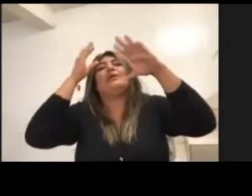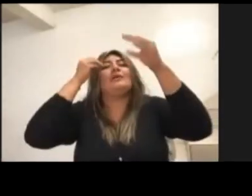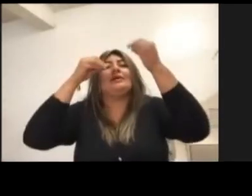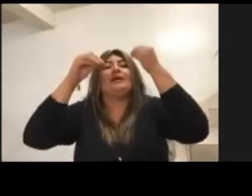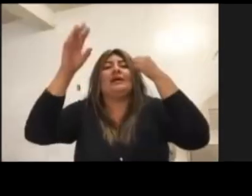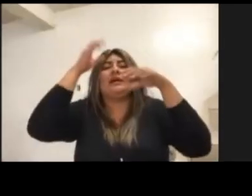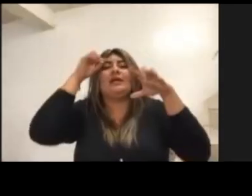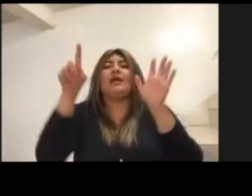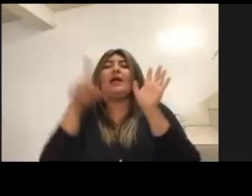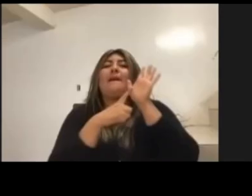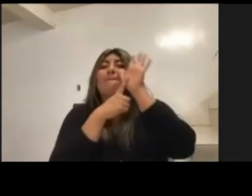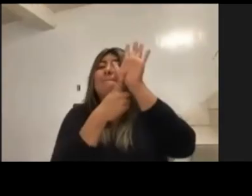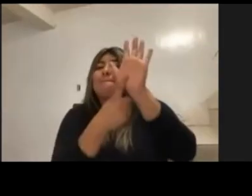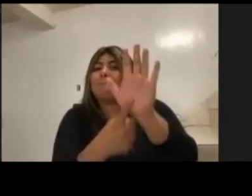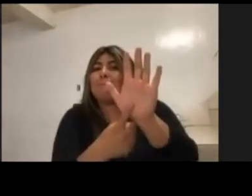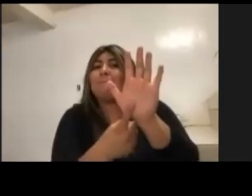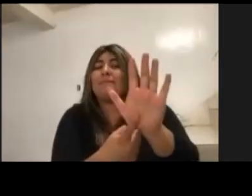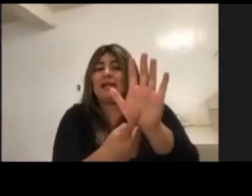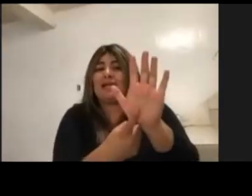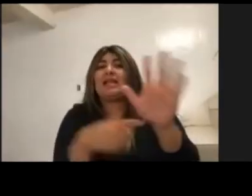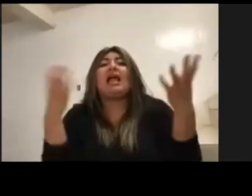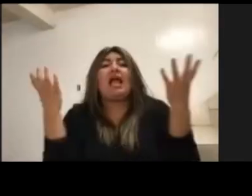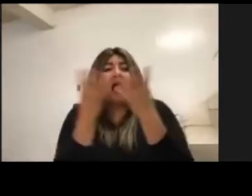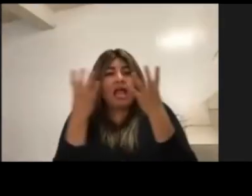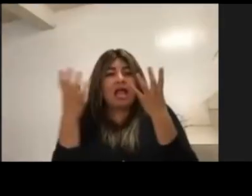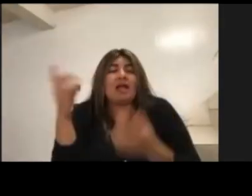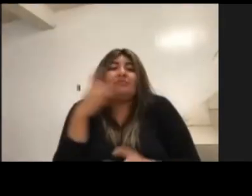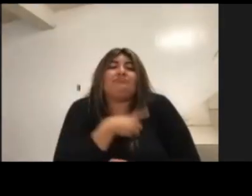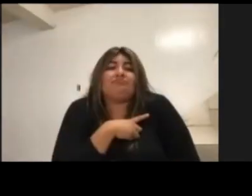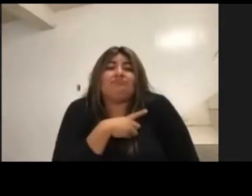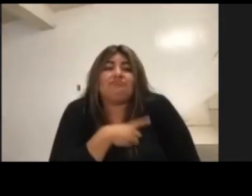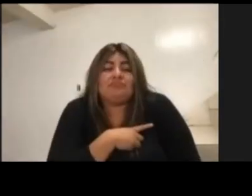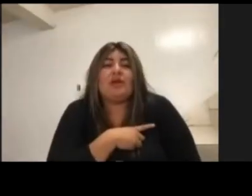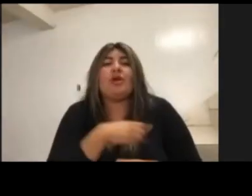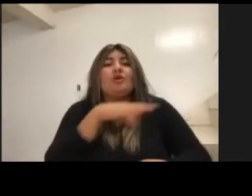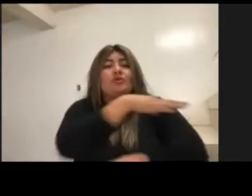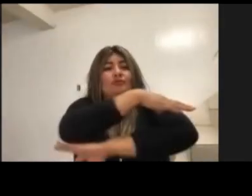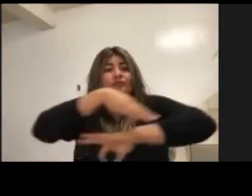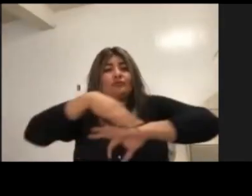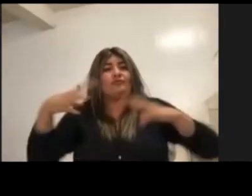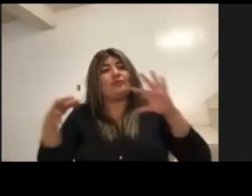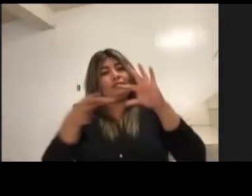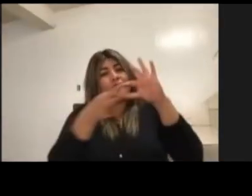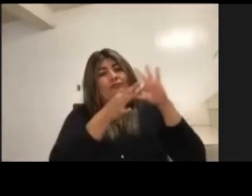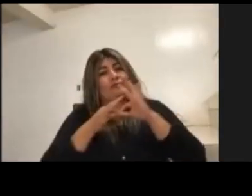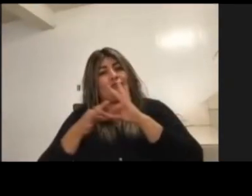que él elaboró conjuntamente con su familiar. La siguiente.